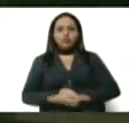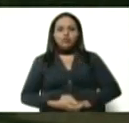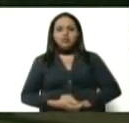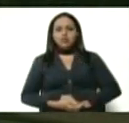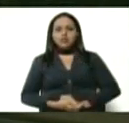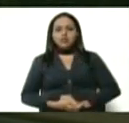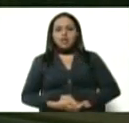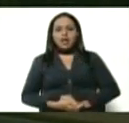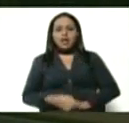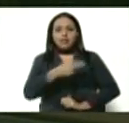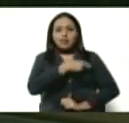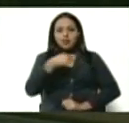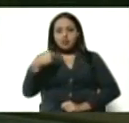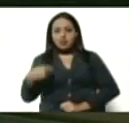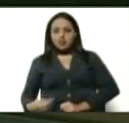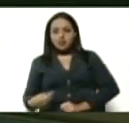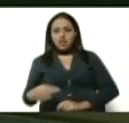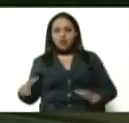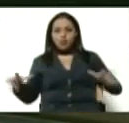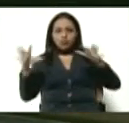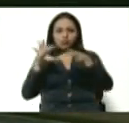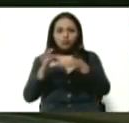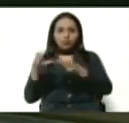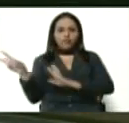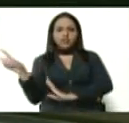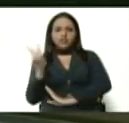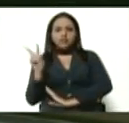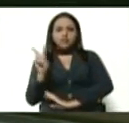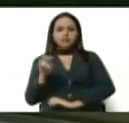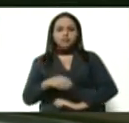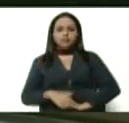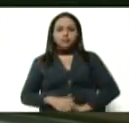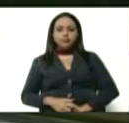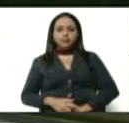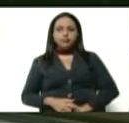República Popular China y Venezuela.